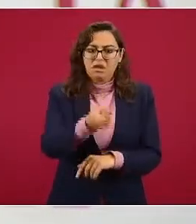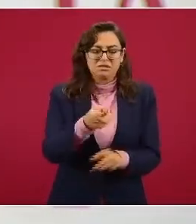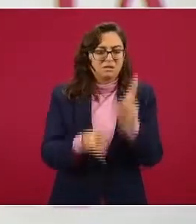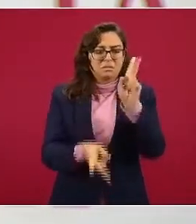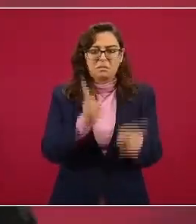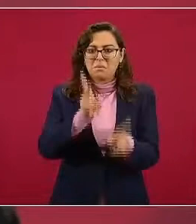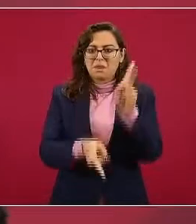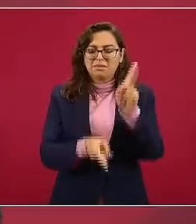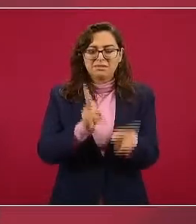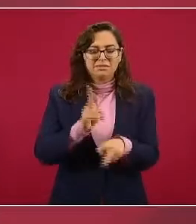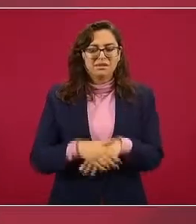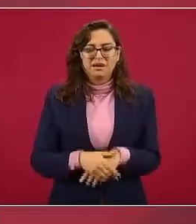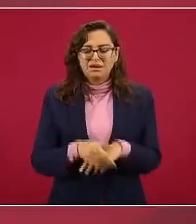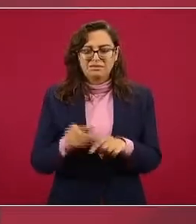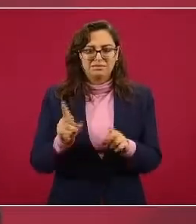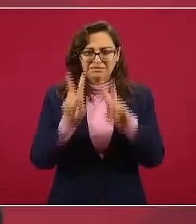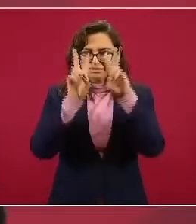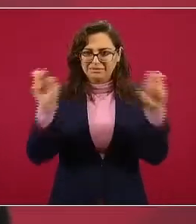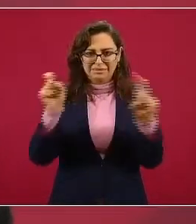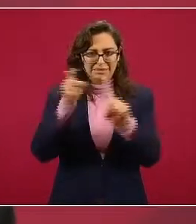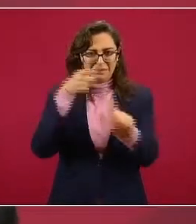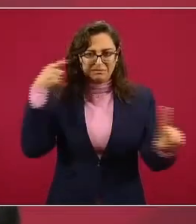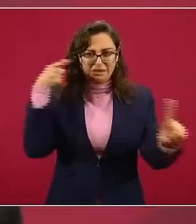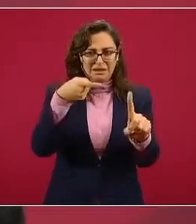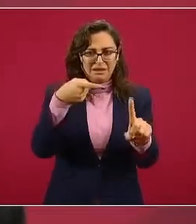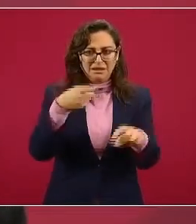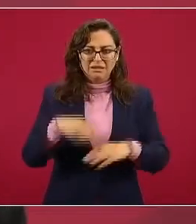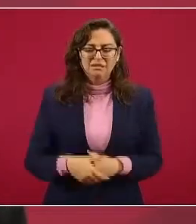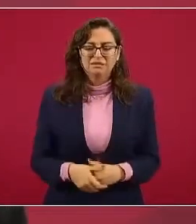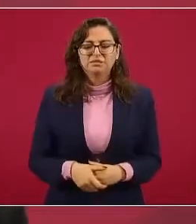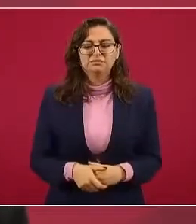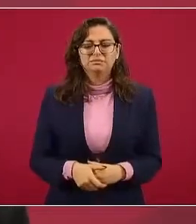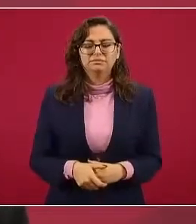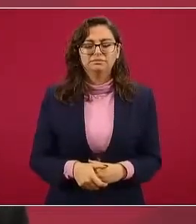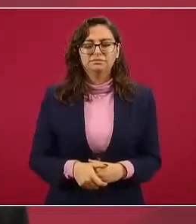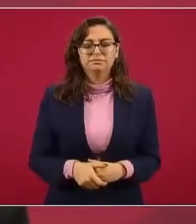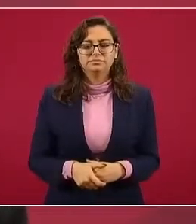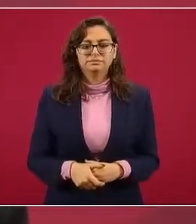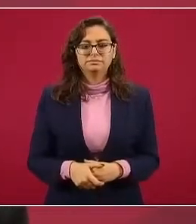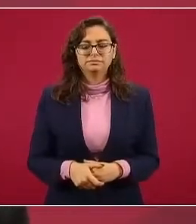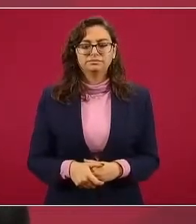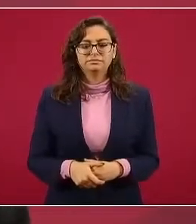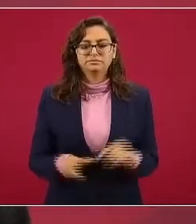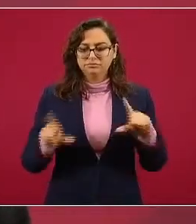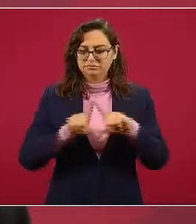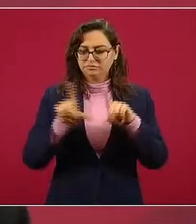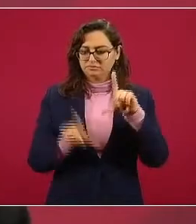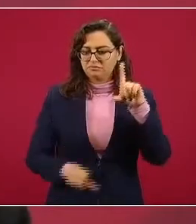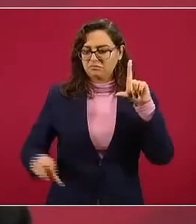Entonces, México es un país que tiene un alto concepto de sí mismo